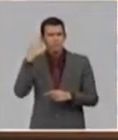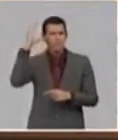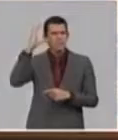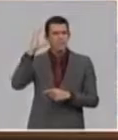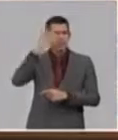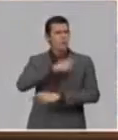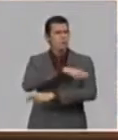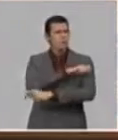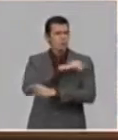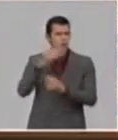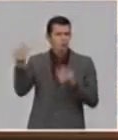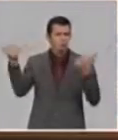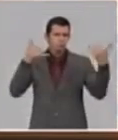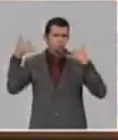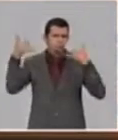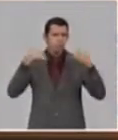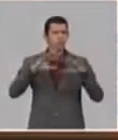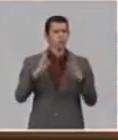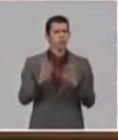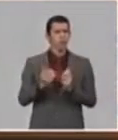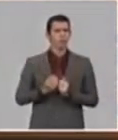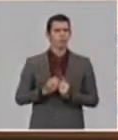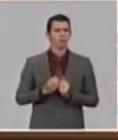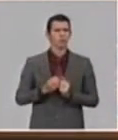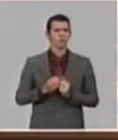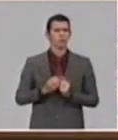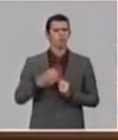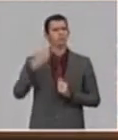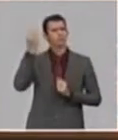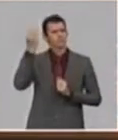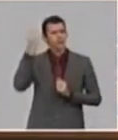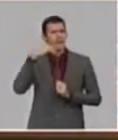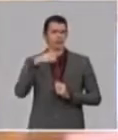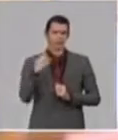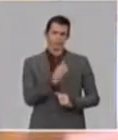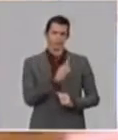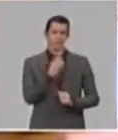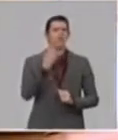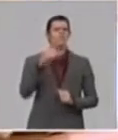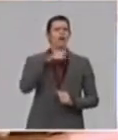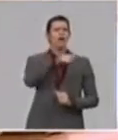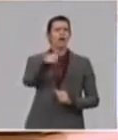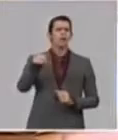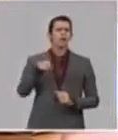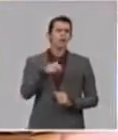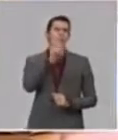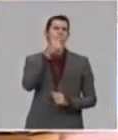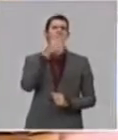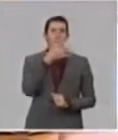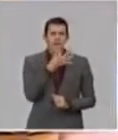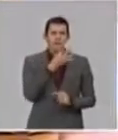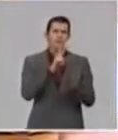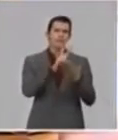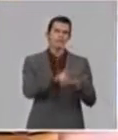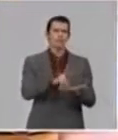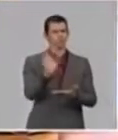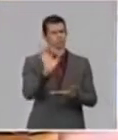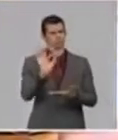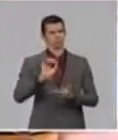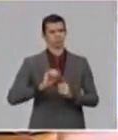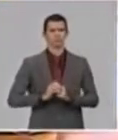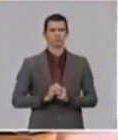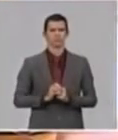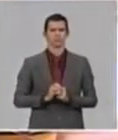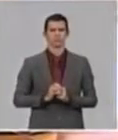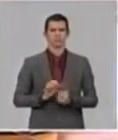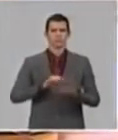Sabemos que no se han concluido todas las visitas a los núcleos vulnerables. Sabemos que no se han implementado todas las medidas, todos